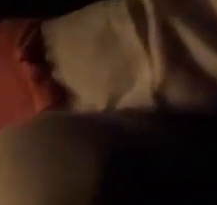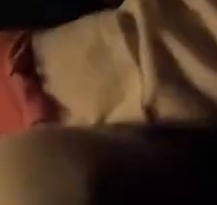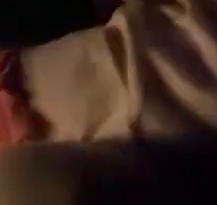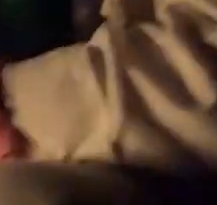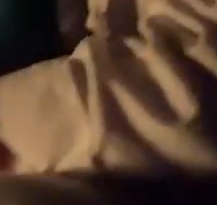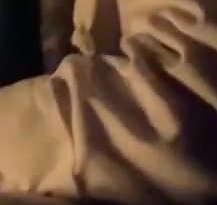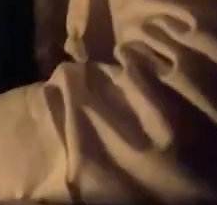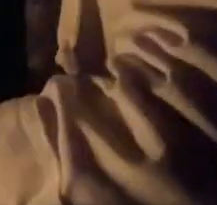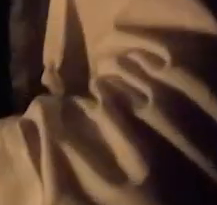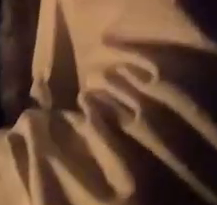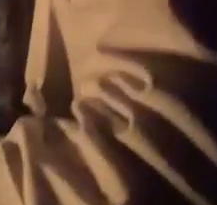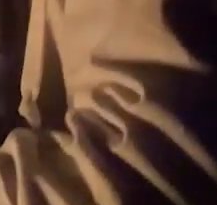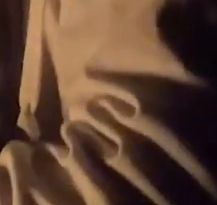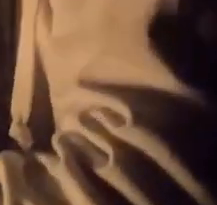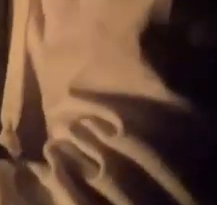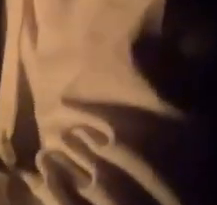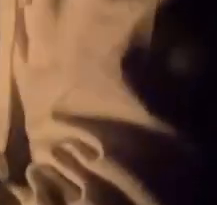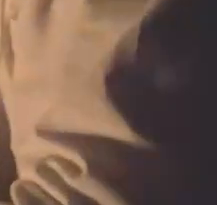Tranquilo.